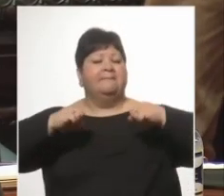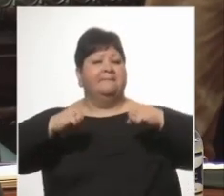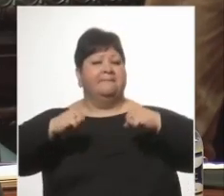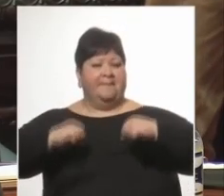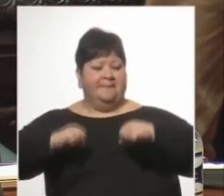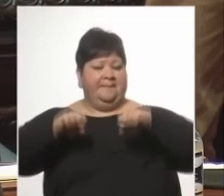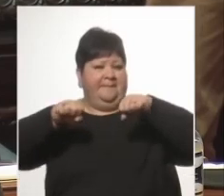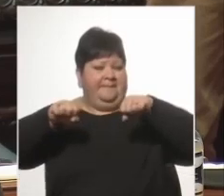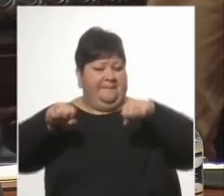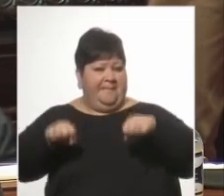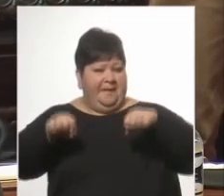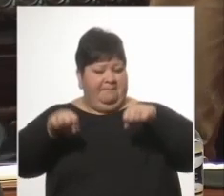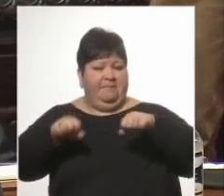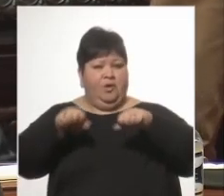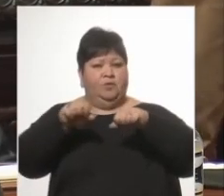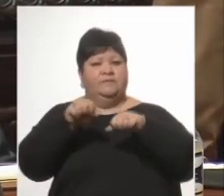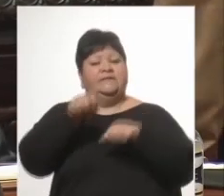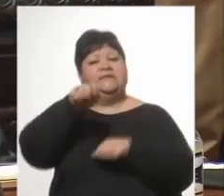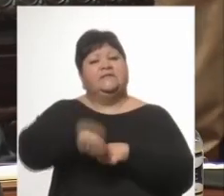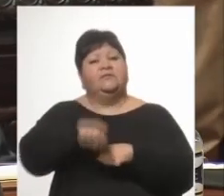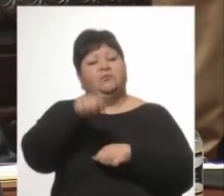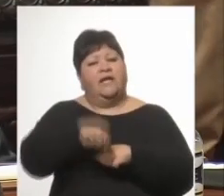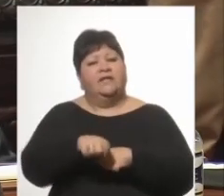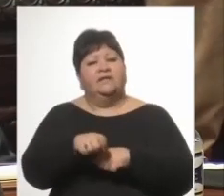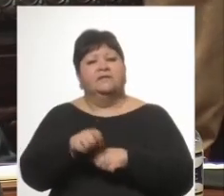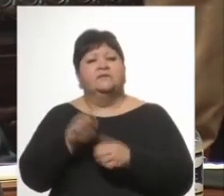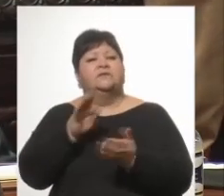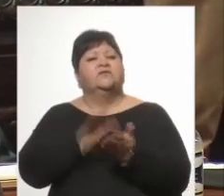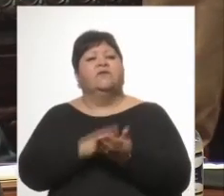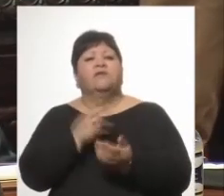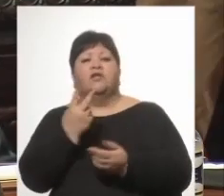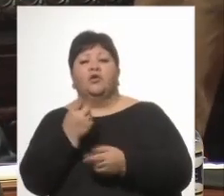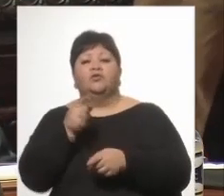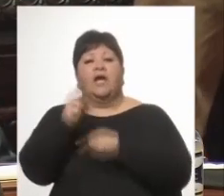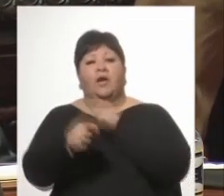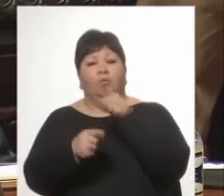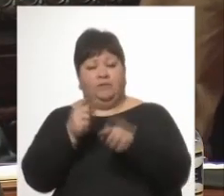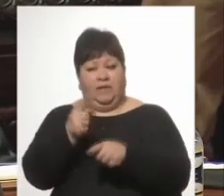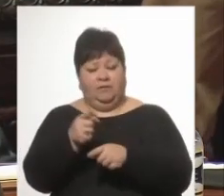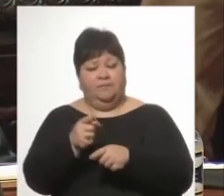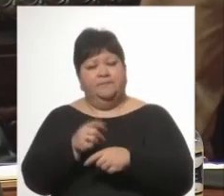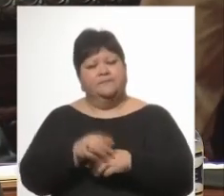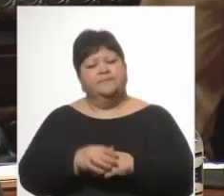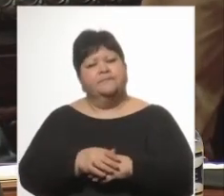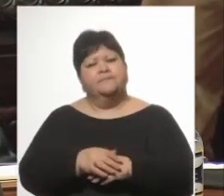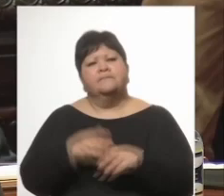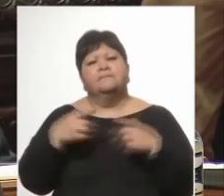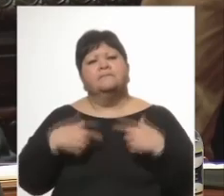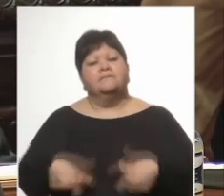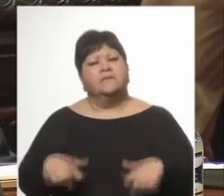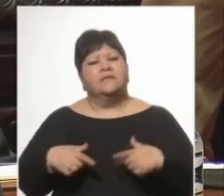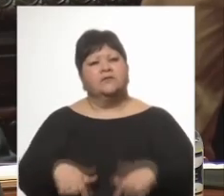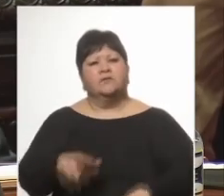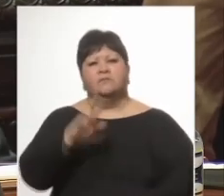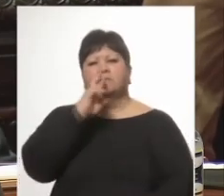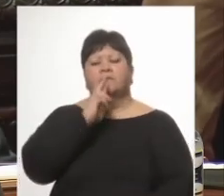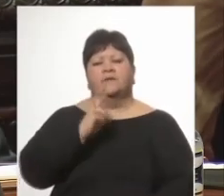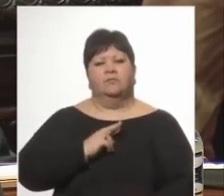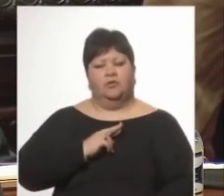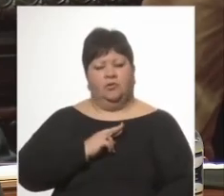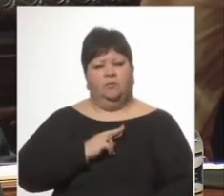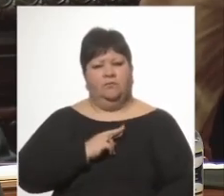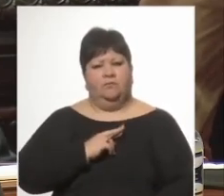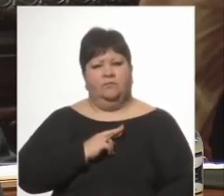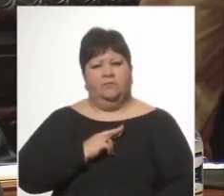ante el reclamo de 2 de los acusados. El ministro me contestó En la